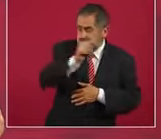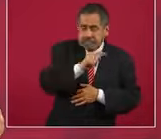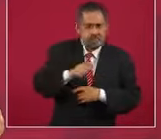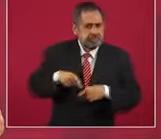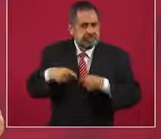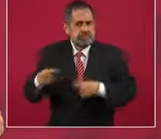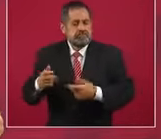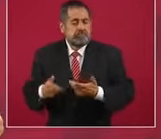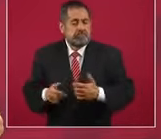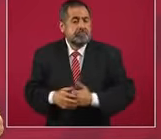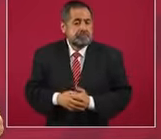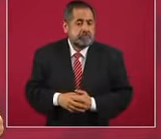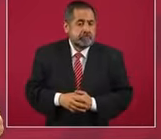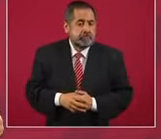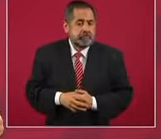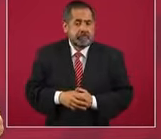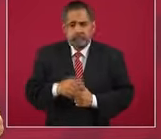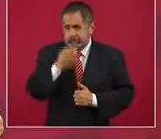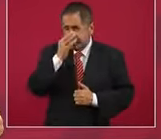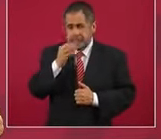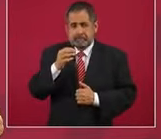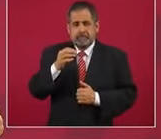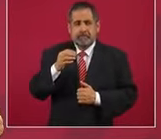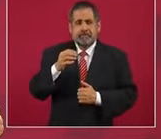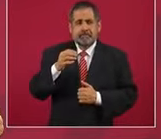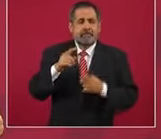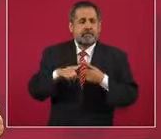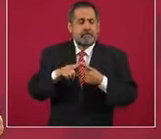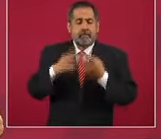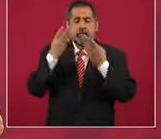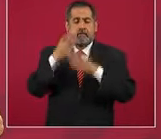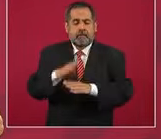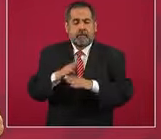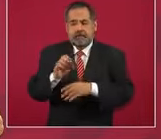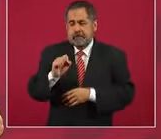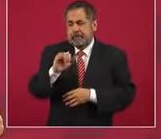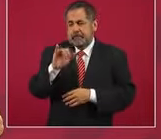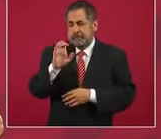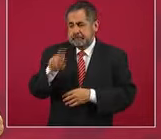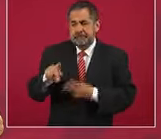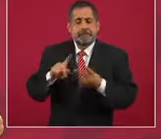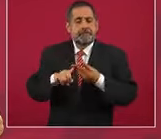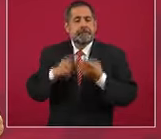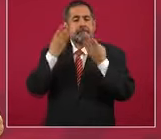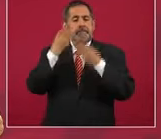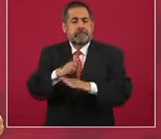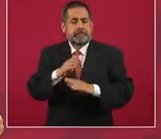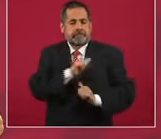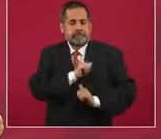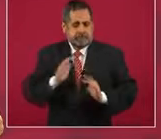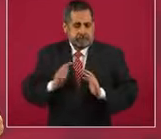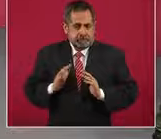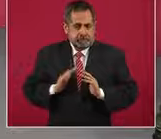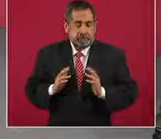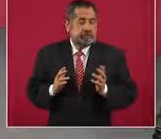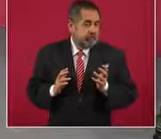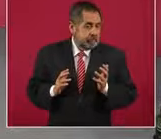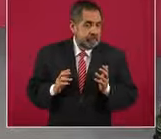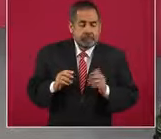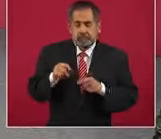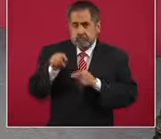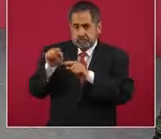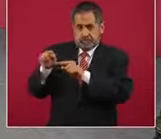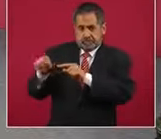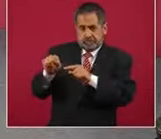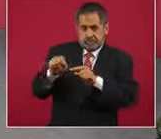Solo existe el Banco del Bienestar y el Banco del Ejército, y en el caso del Banco del Ejército,